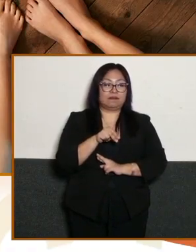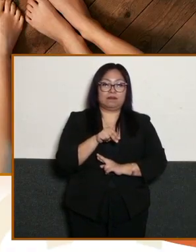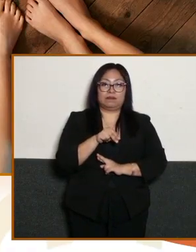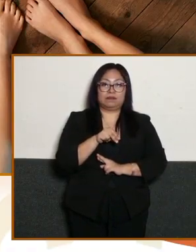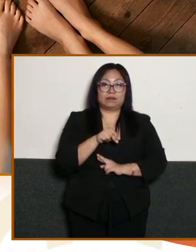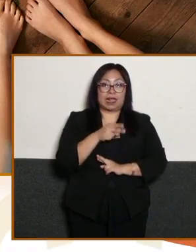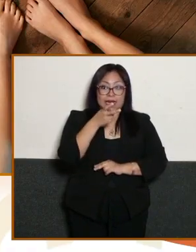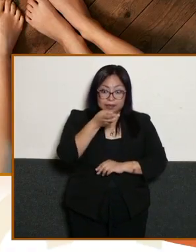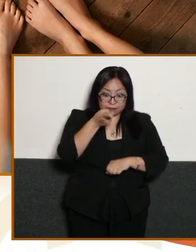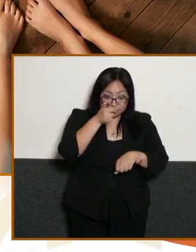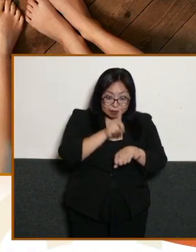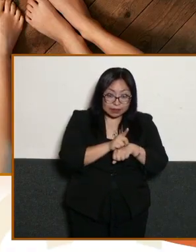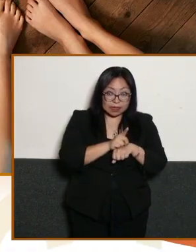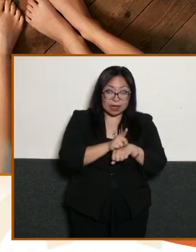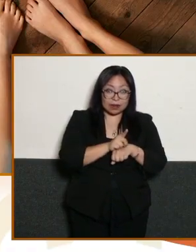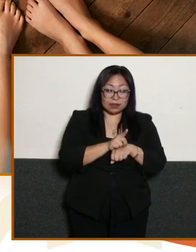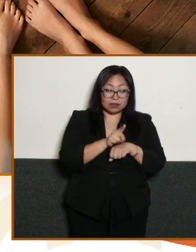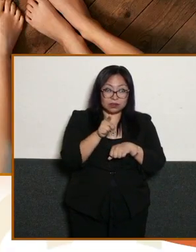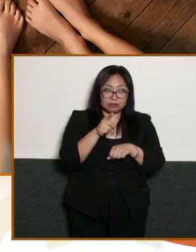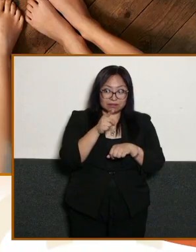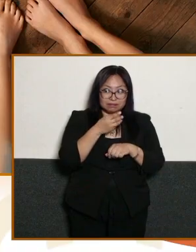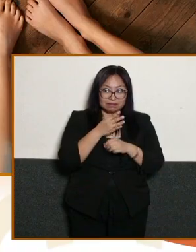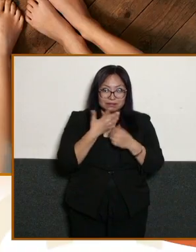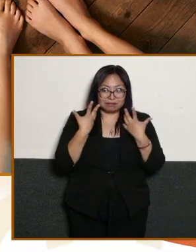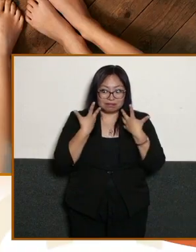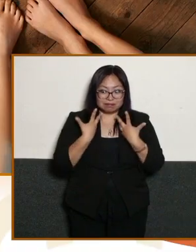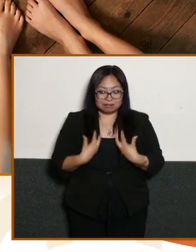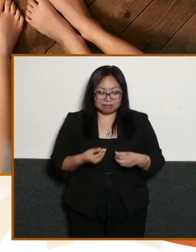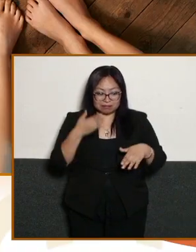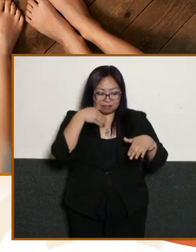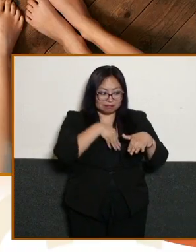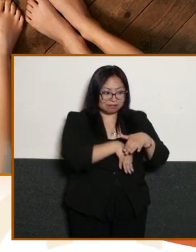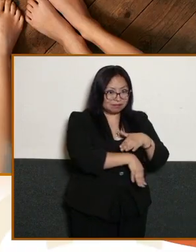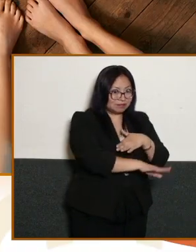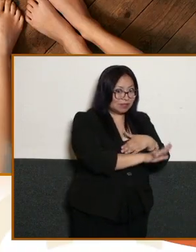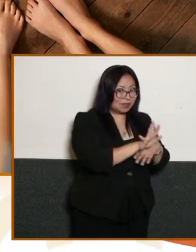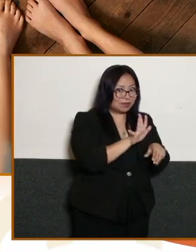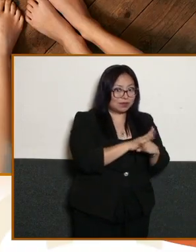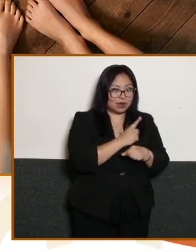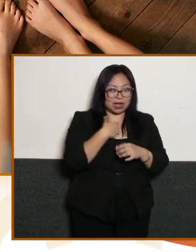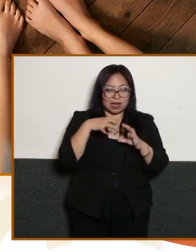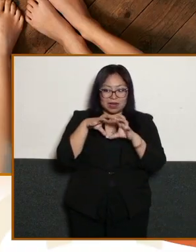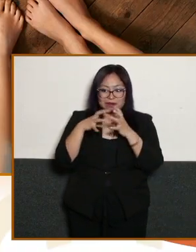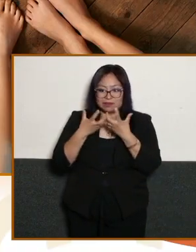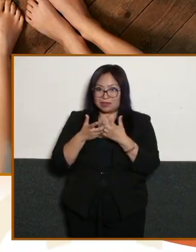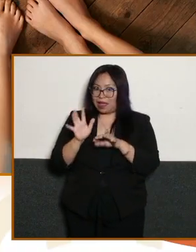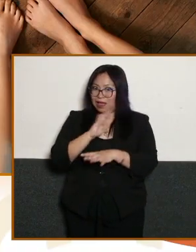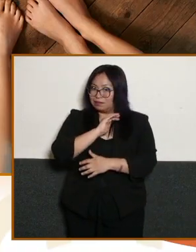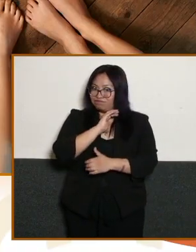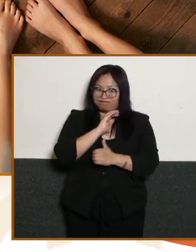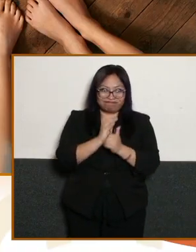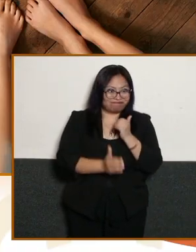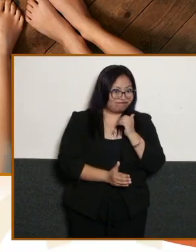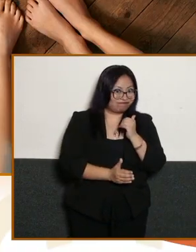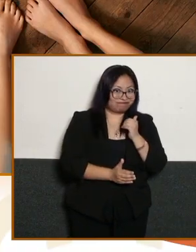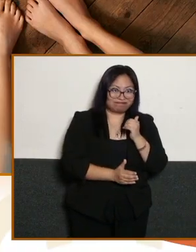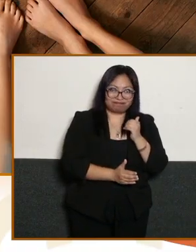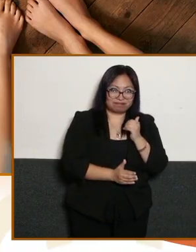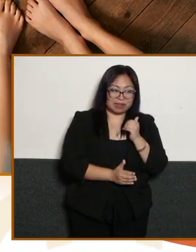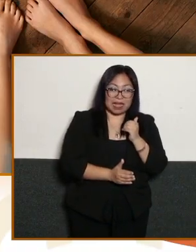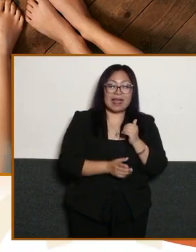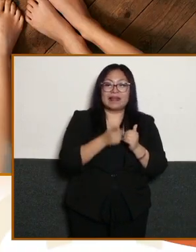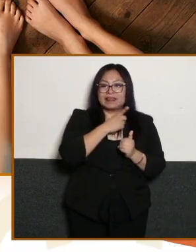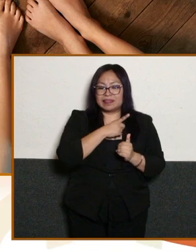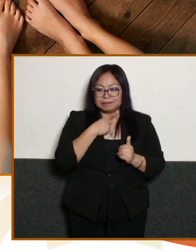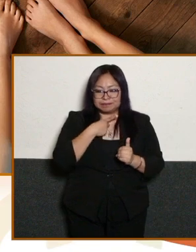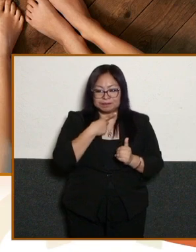Ese día, métanse en el sótano de su casa y no salgan, porque ya se acabó el mundo. Es decir, tenemos que buscar